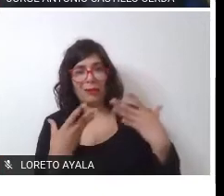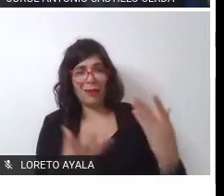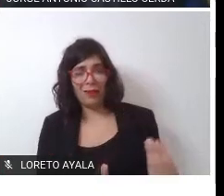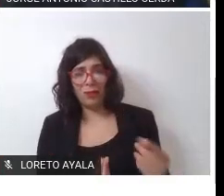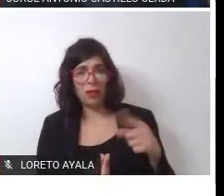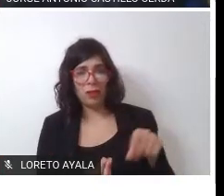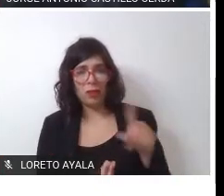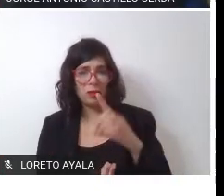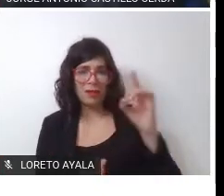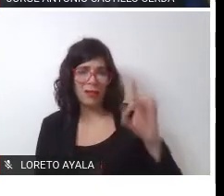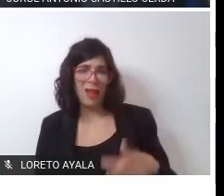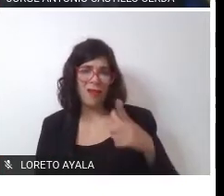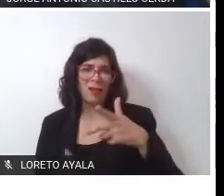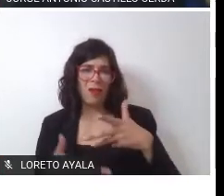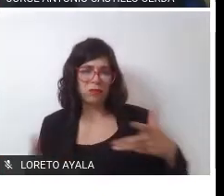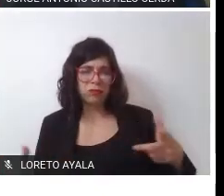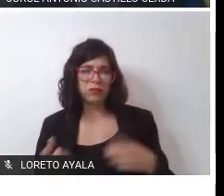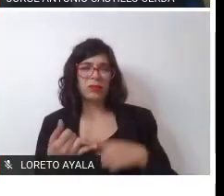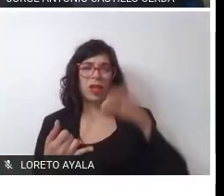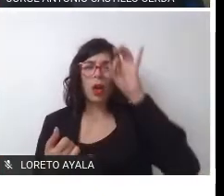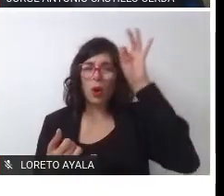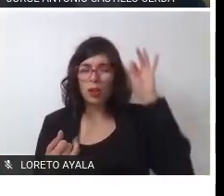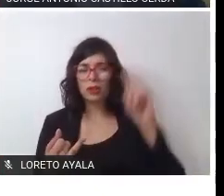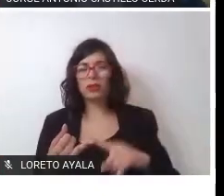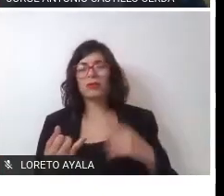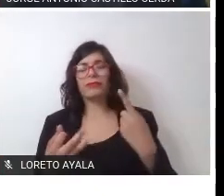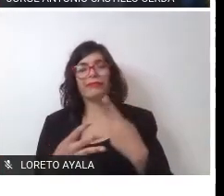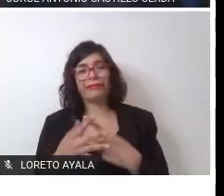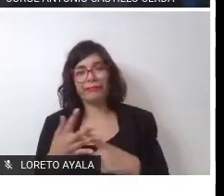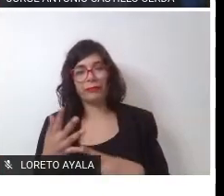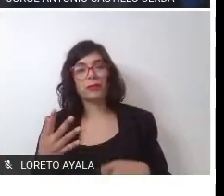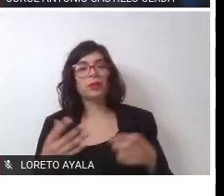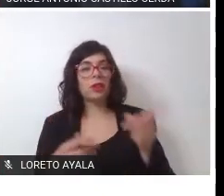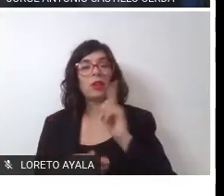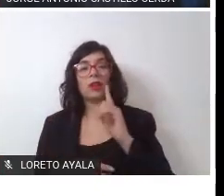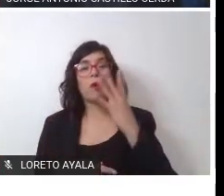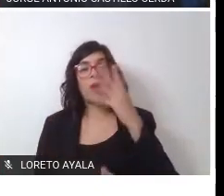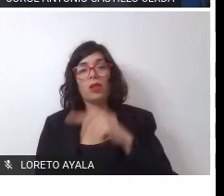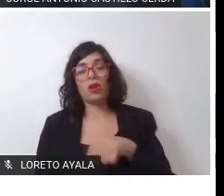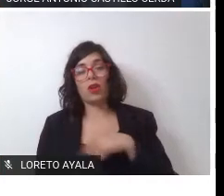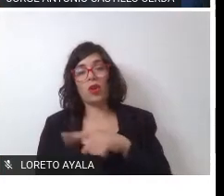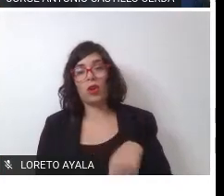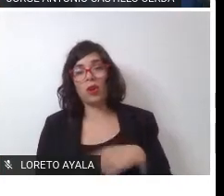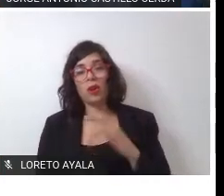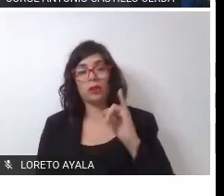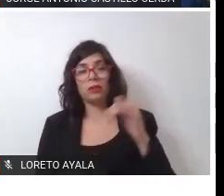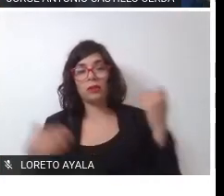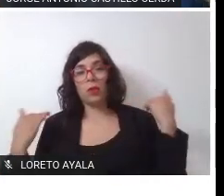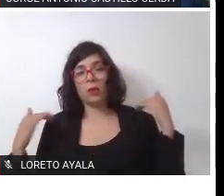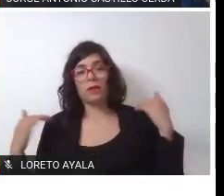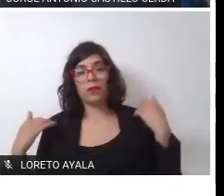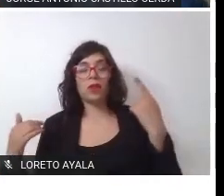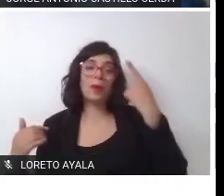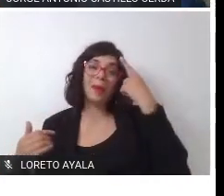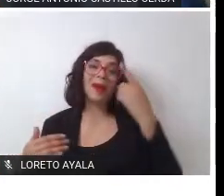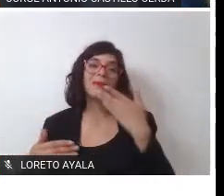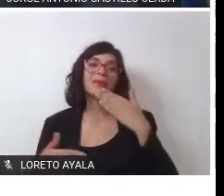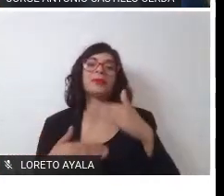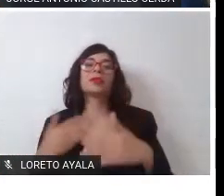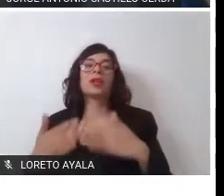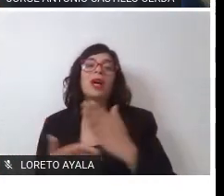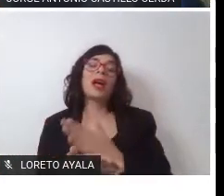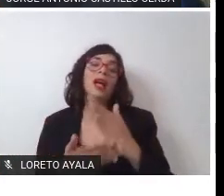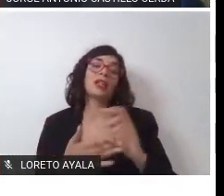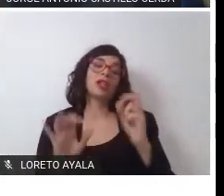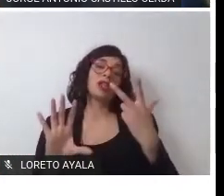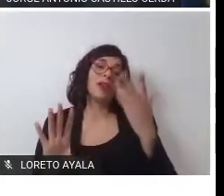obesidad, neurociencia, etc. Y también queremos 4 horas para educación física de, por lo menos, ir siguiendo hasta octavo